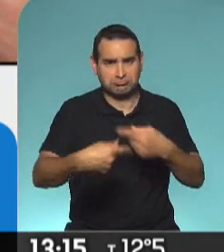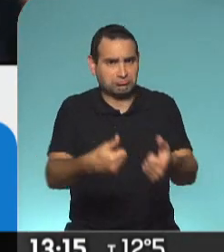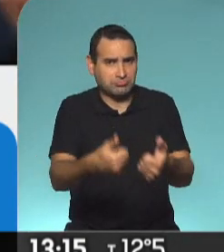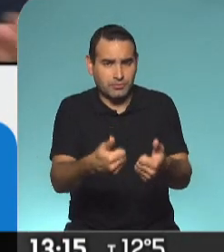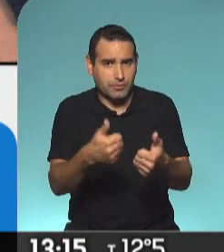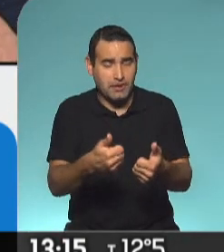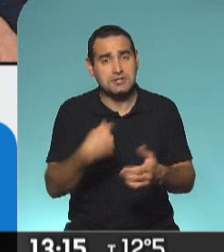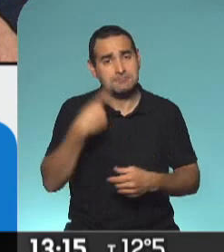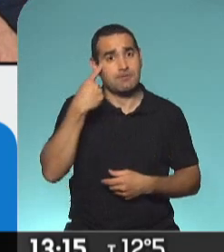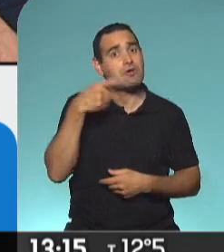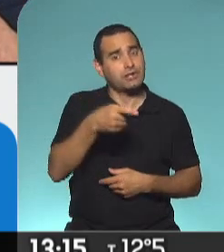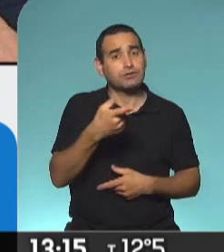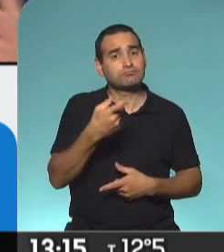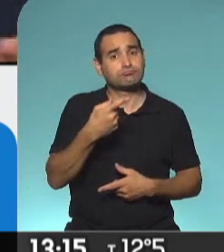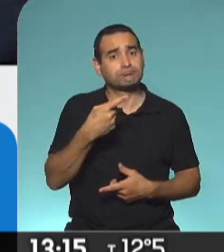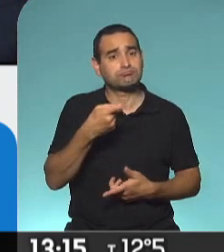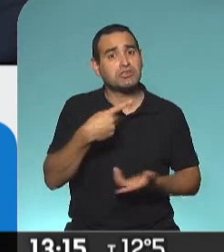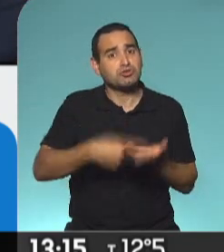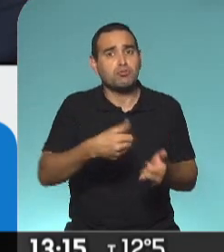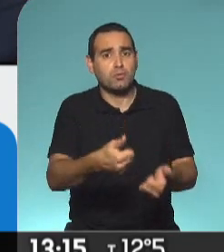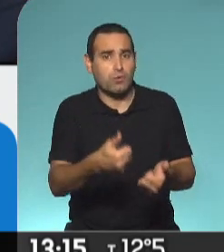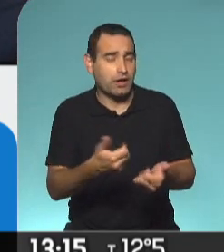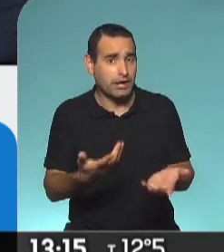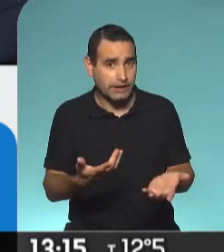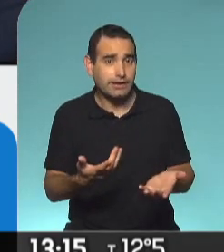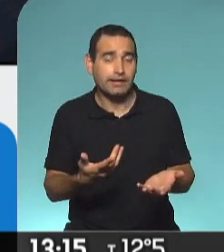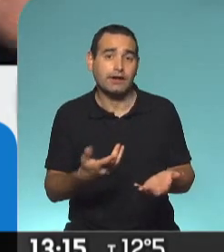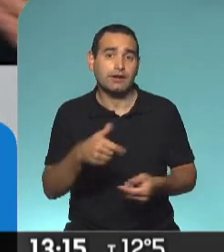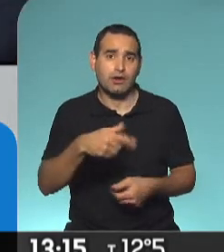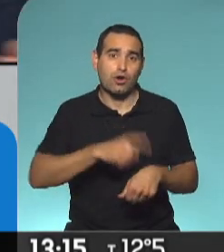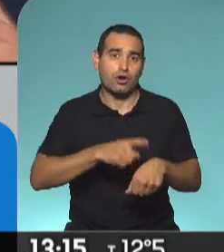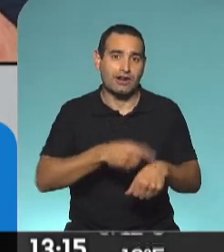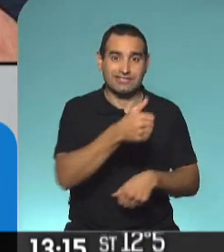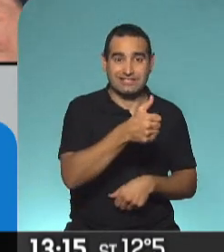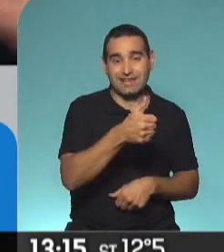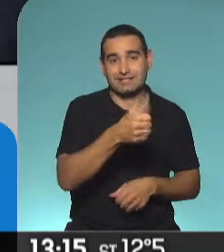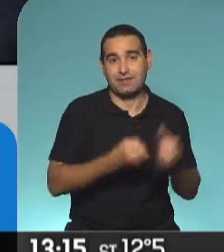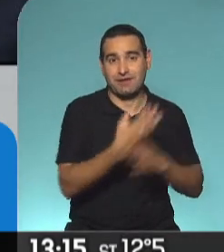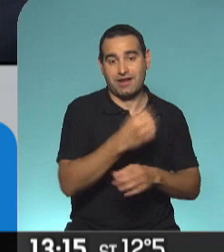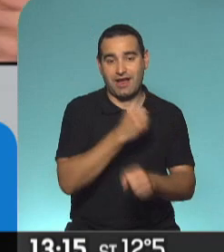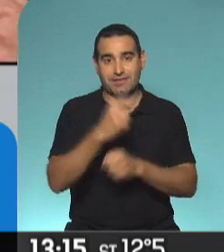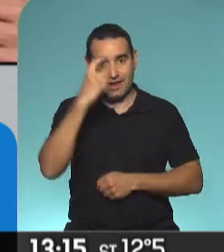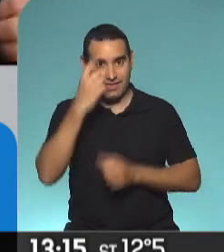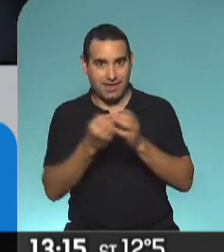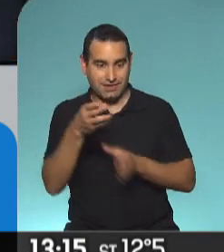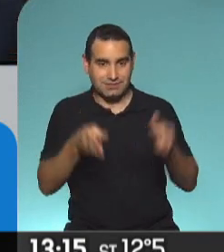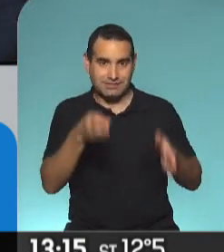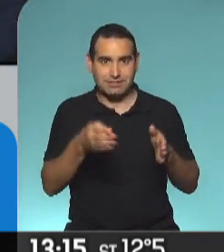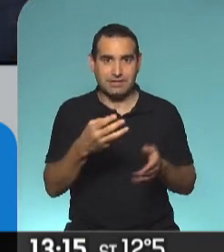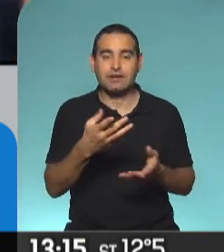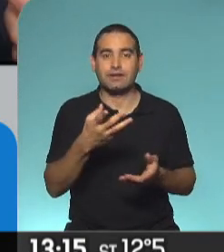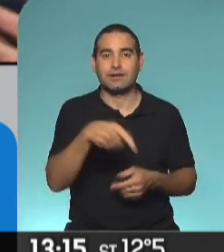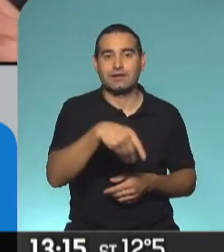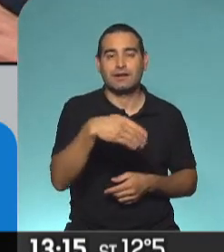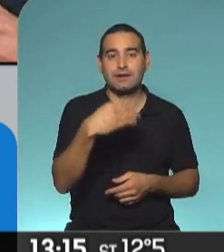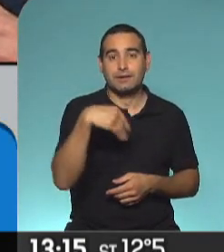entendemos que es una medida oportuna que se utiliza en el radio pico de 6 a 10 de la mañana que ha funcionado muy bien en el mitre y que la verdad que la gente